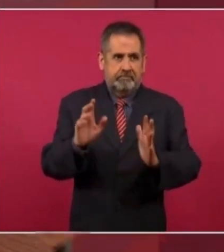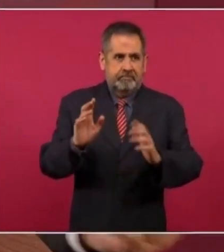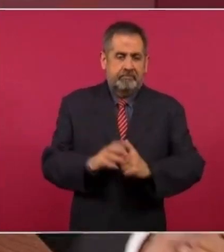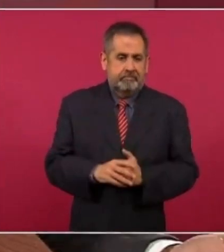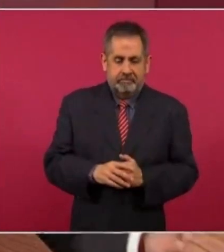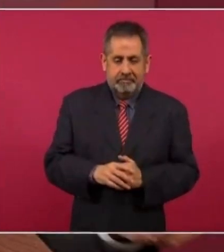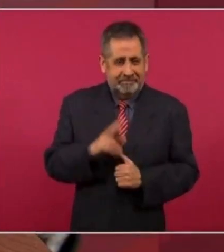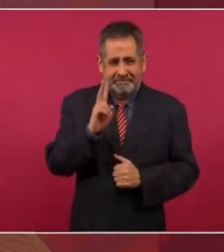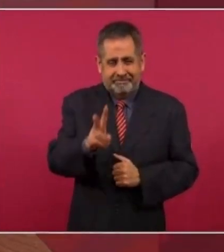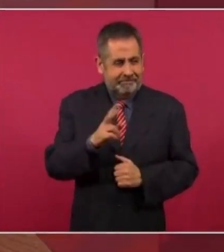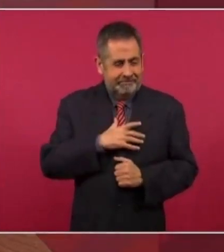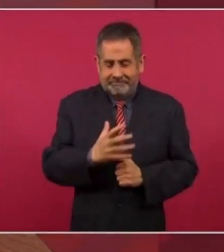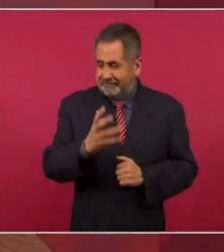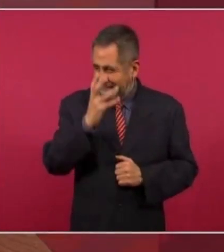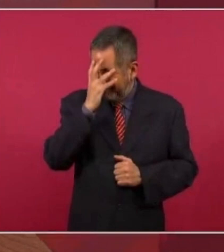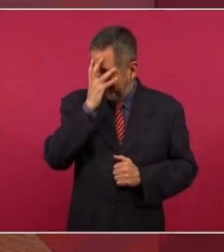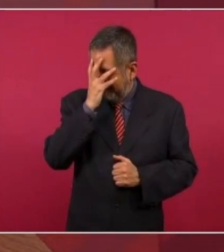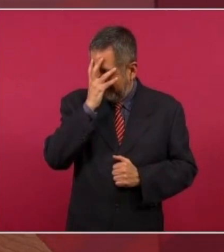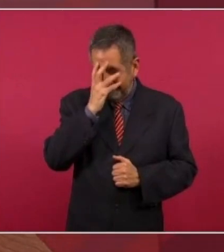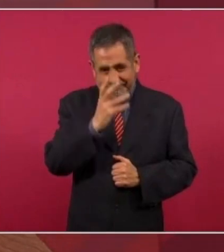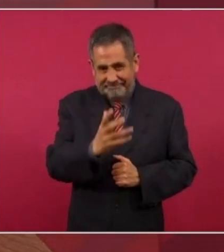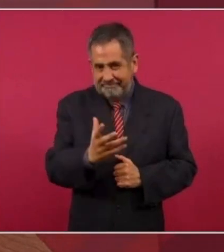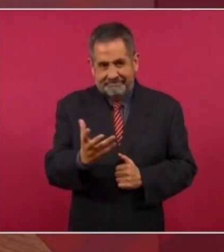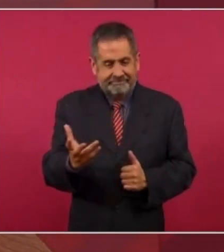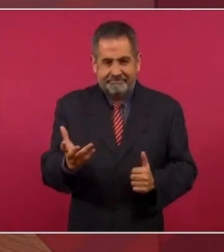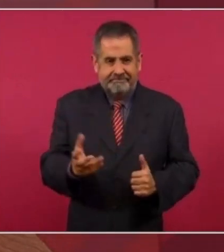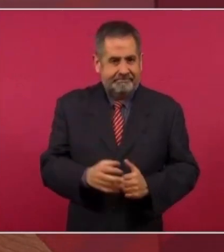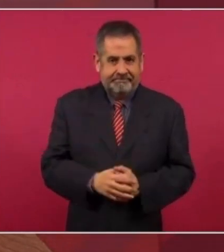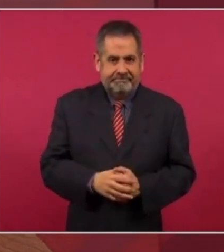es una vergüenza